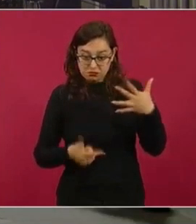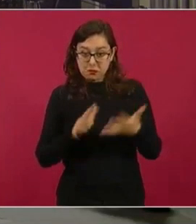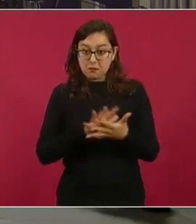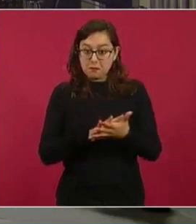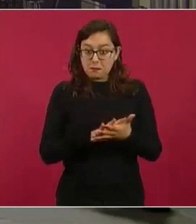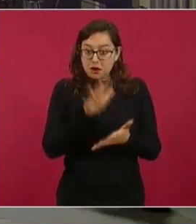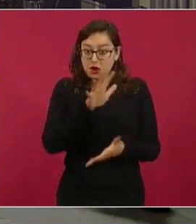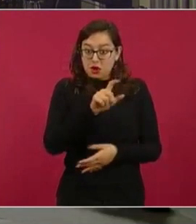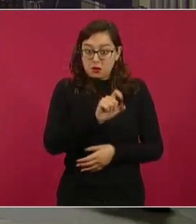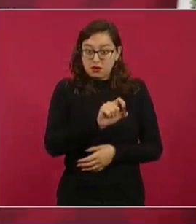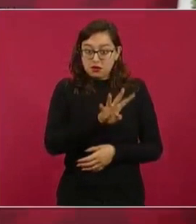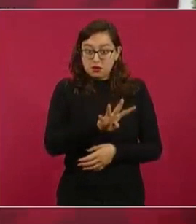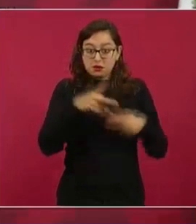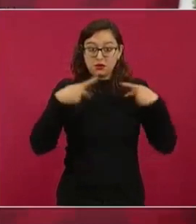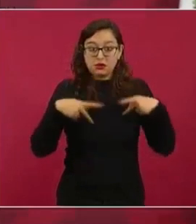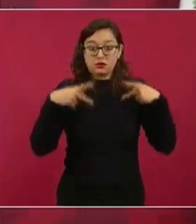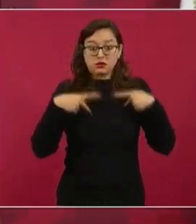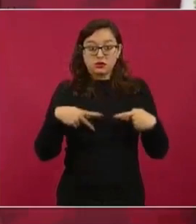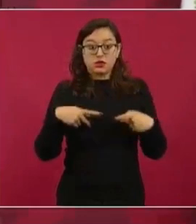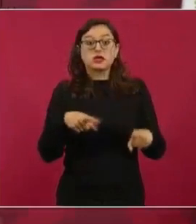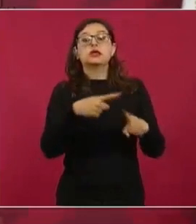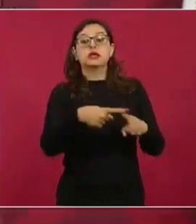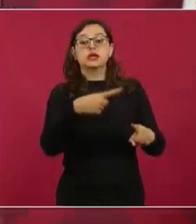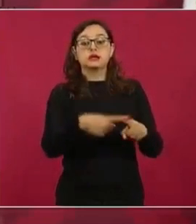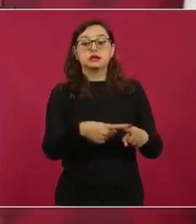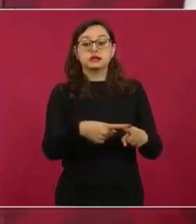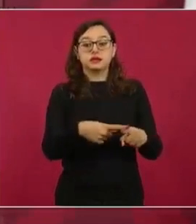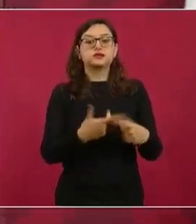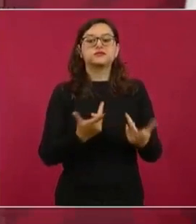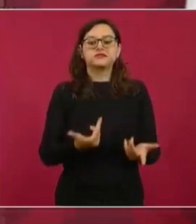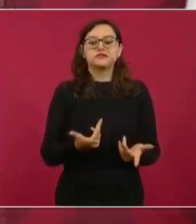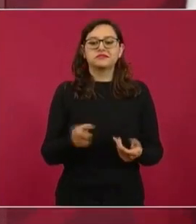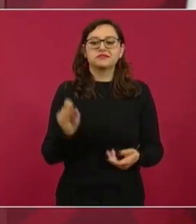de los 24, todos beneficiados